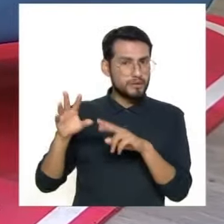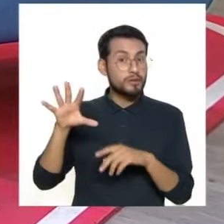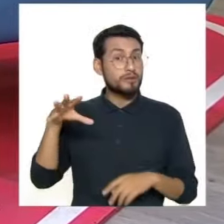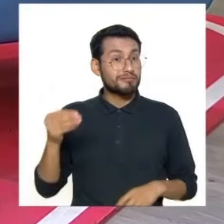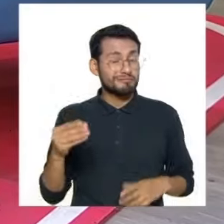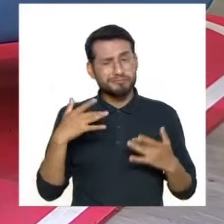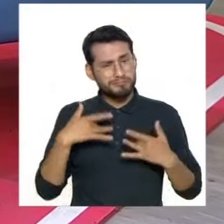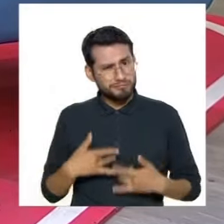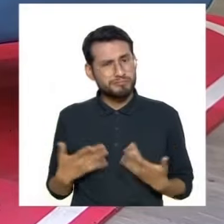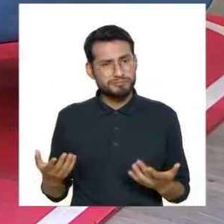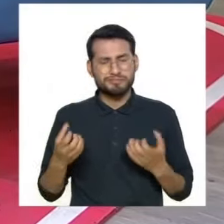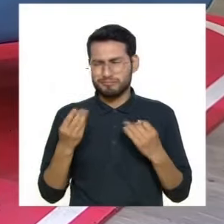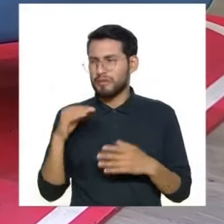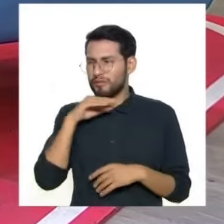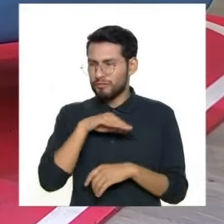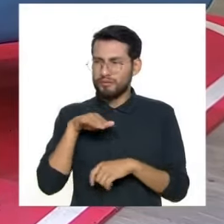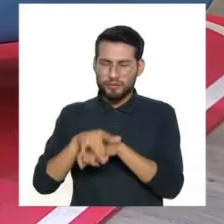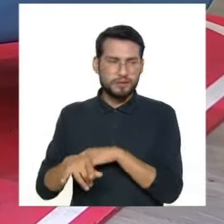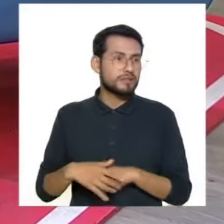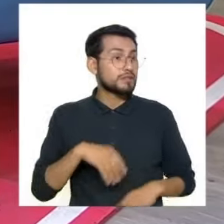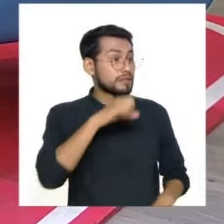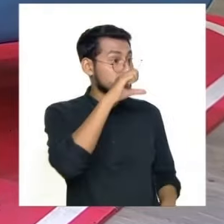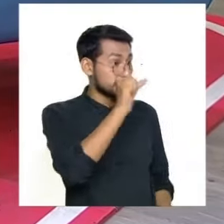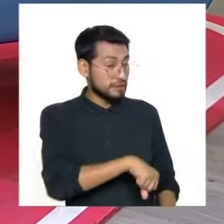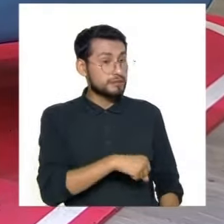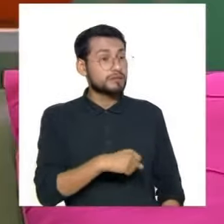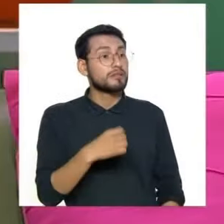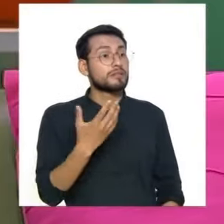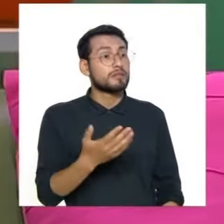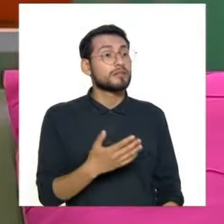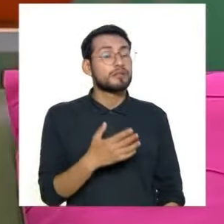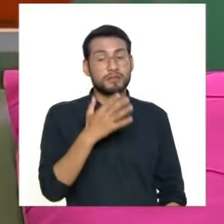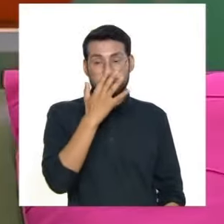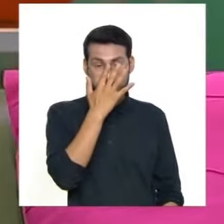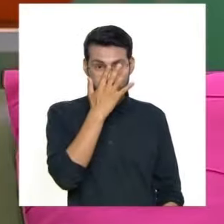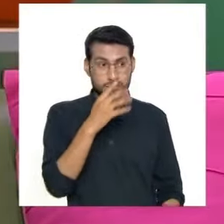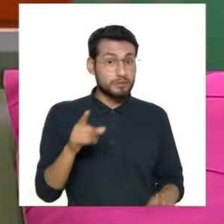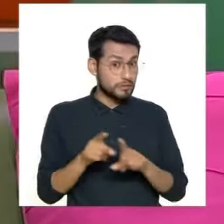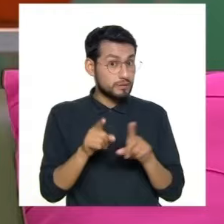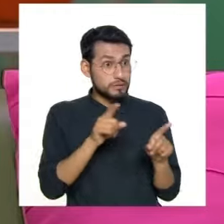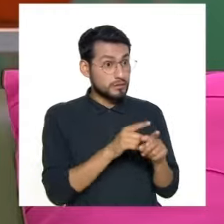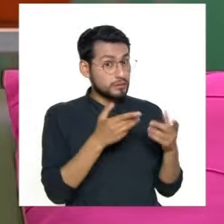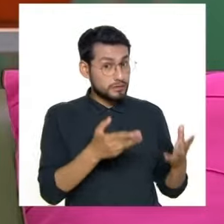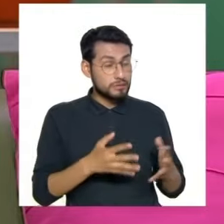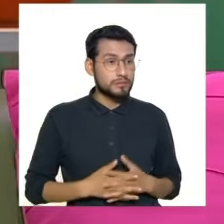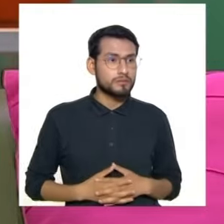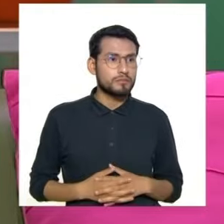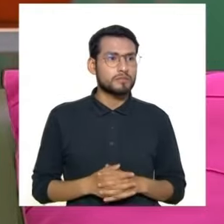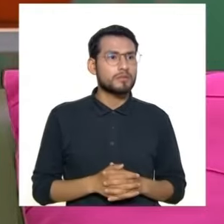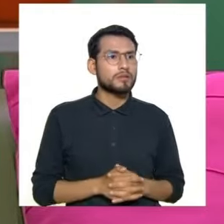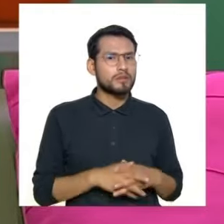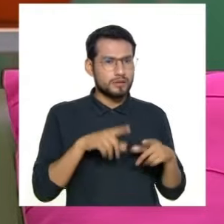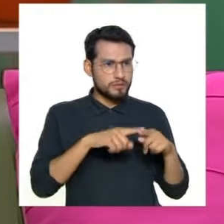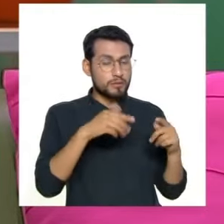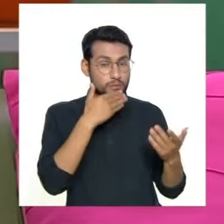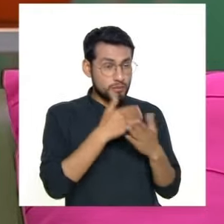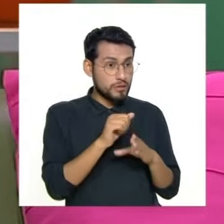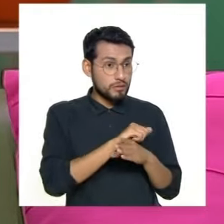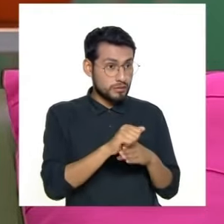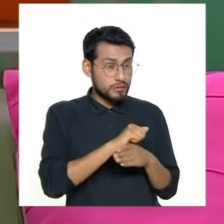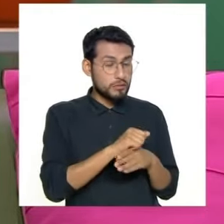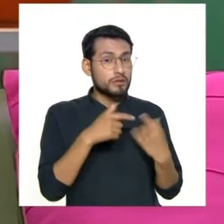porque Lamentablemente se ven muchas estafas así así es yo creo que además de tener este digamos estas Buenas prácticas de